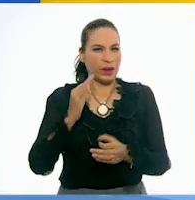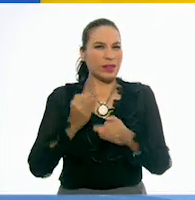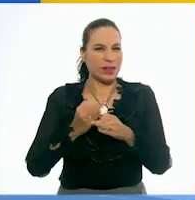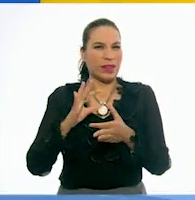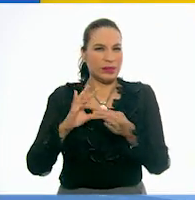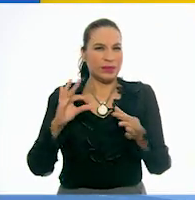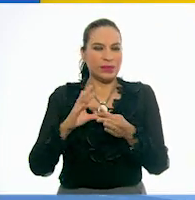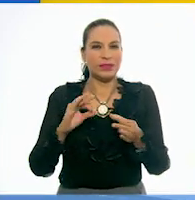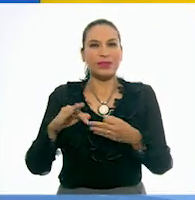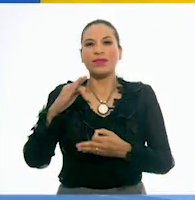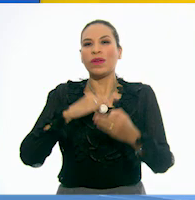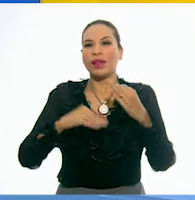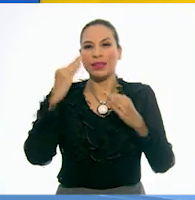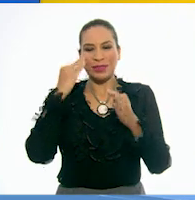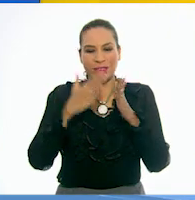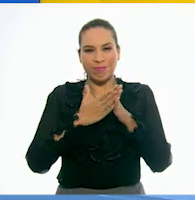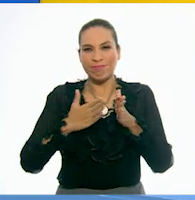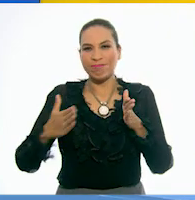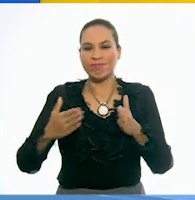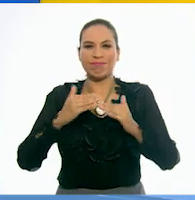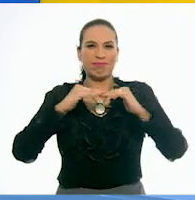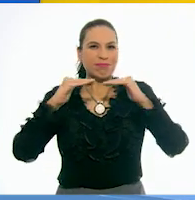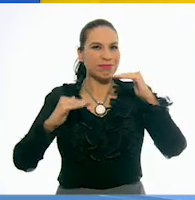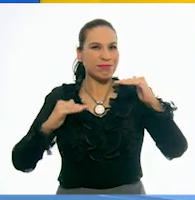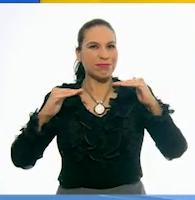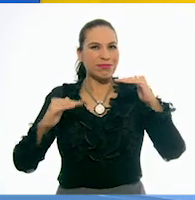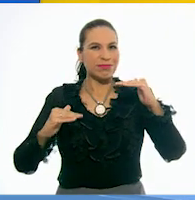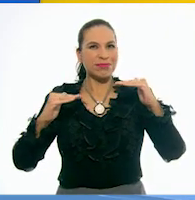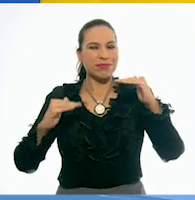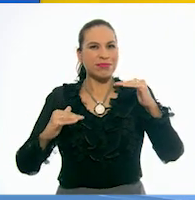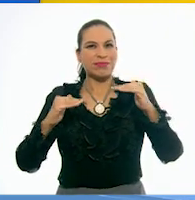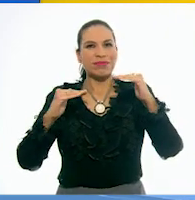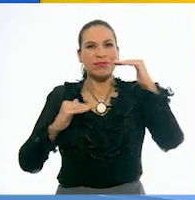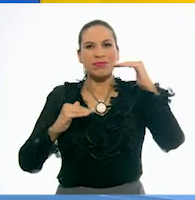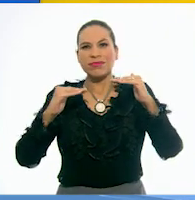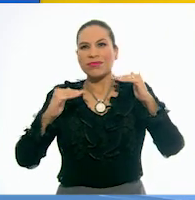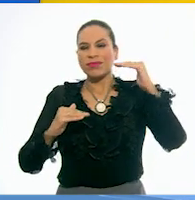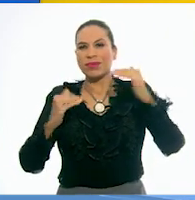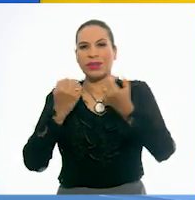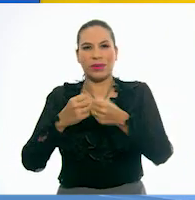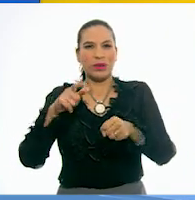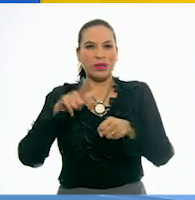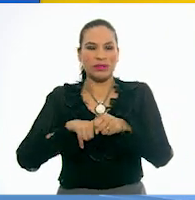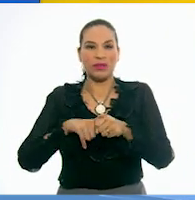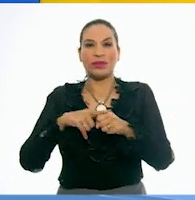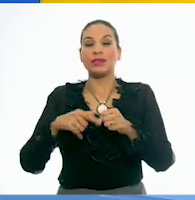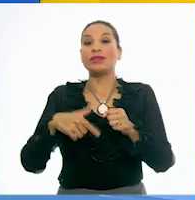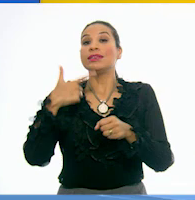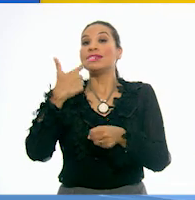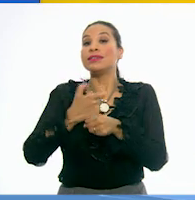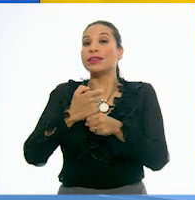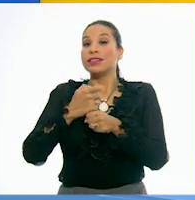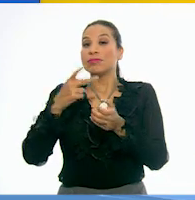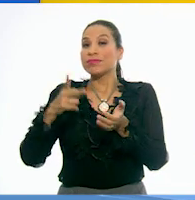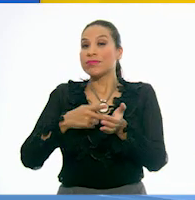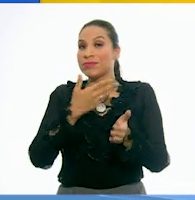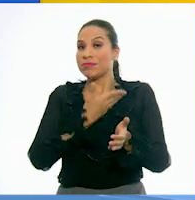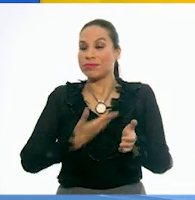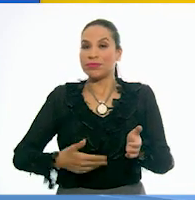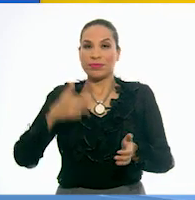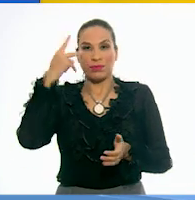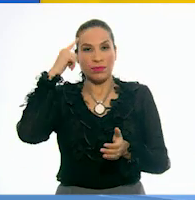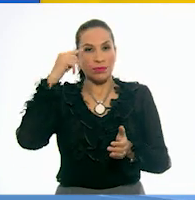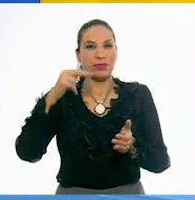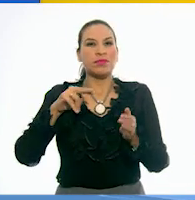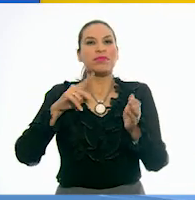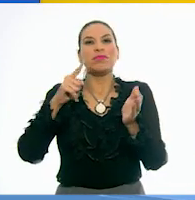comentado, durante todo este tiempo la desigualdad social fue aumentando, de tal forma que para el séptimo periodo de Díaz, en